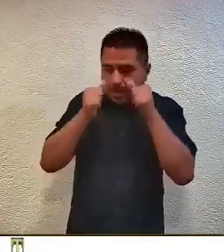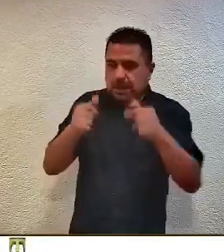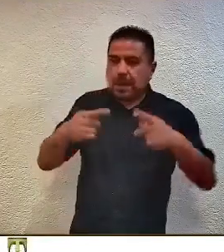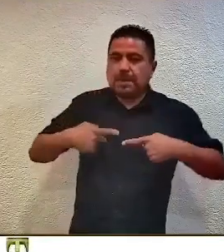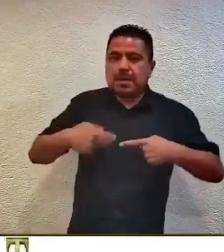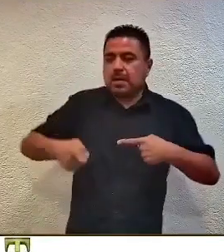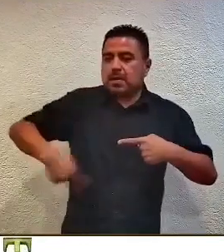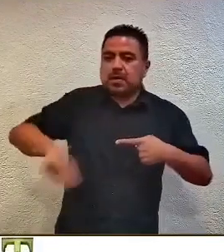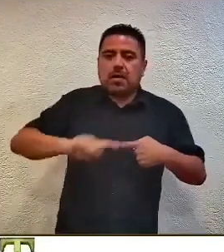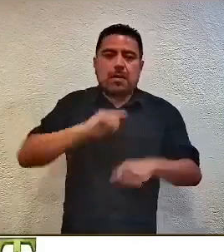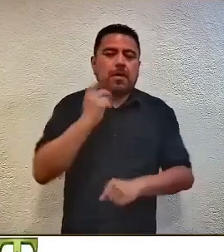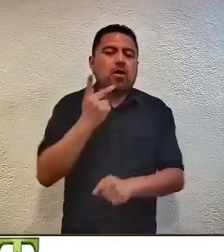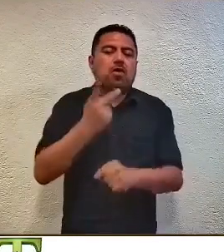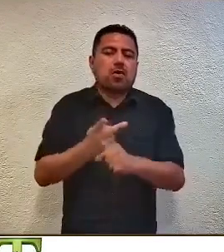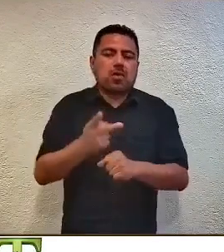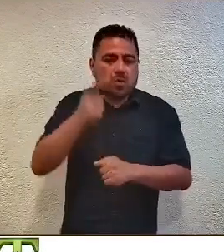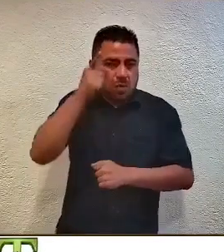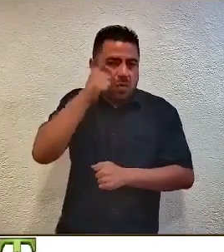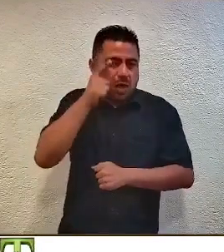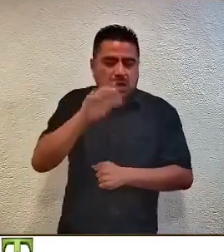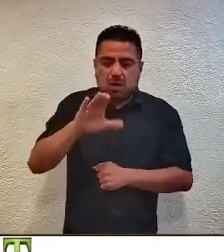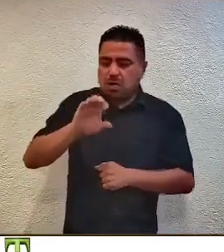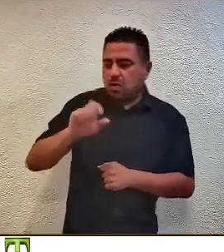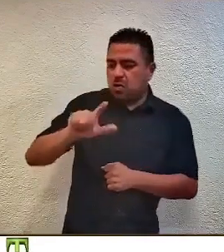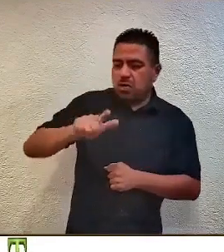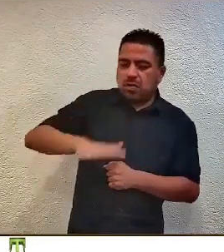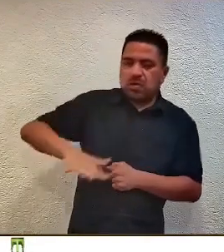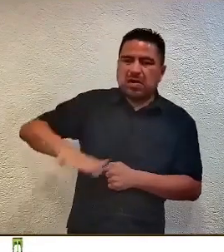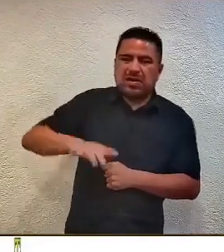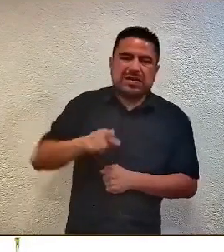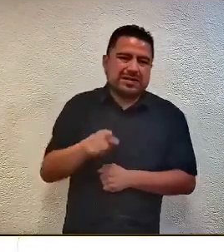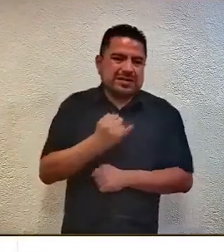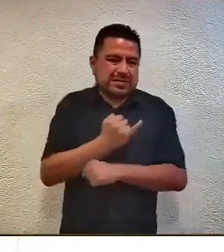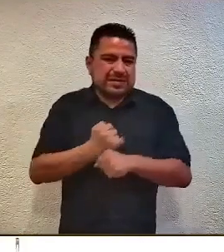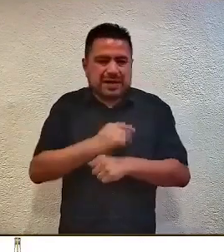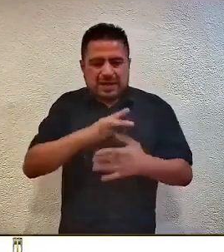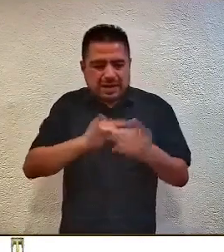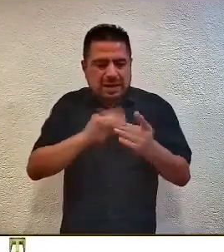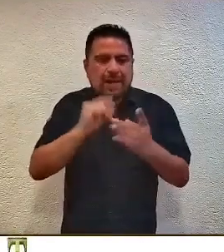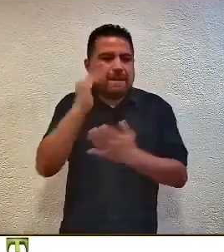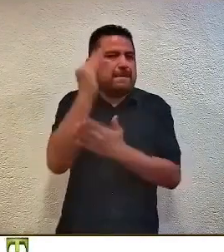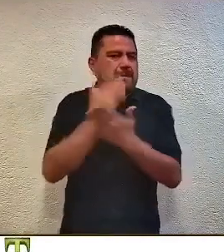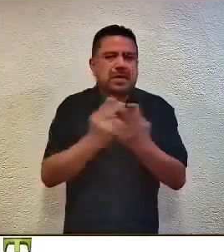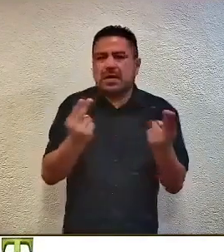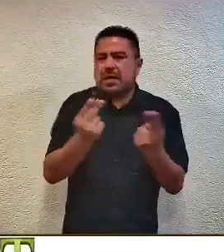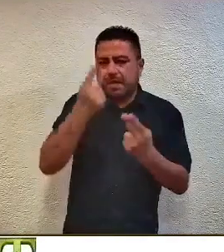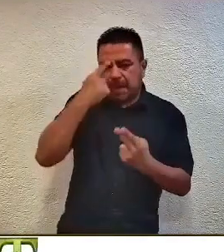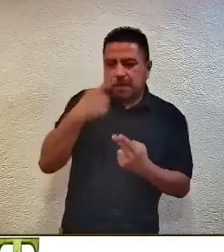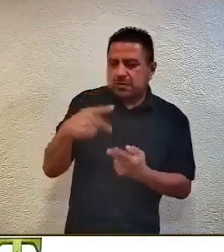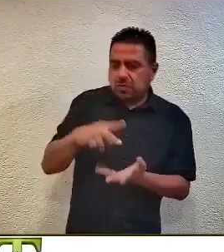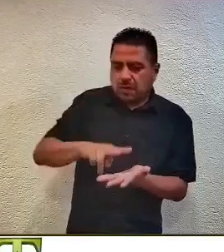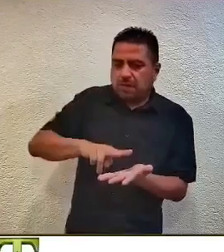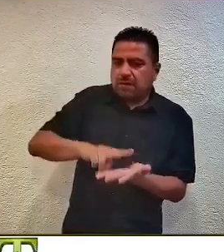de la colonia Guadalupe de Metlatónoc, al contener, como se analizó, los elementos mínimos requeridos para su validez.